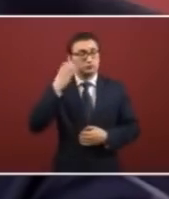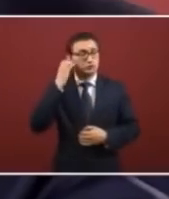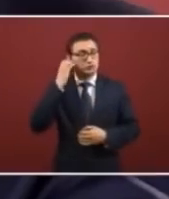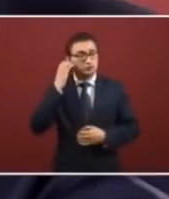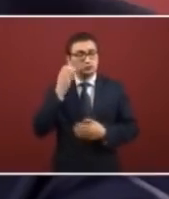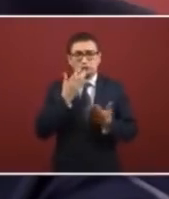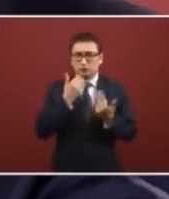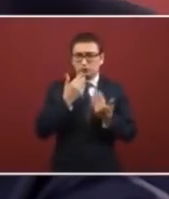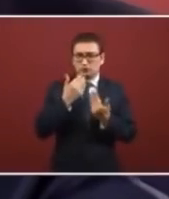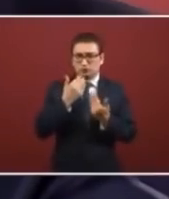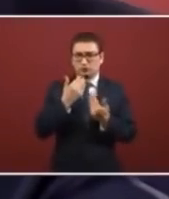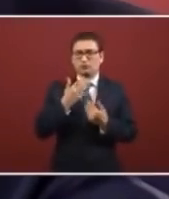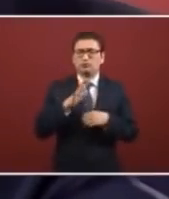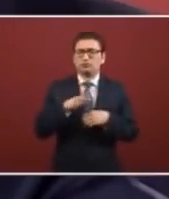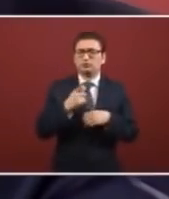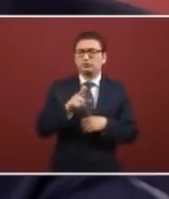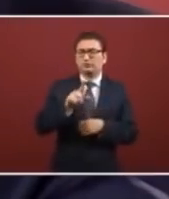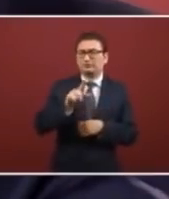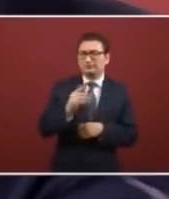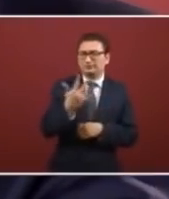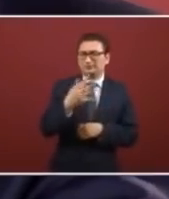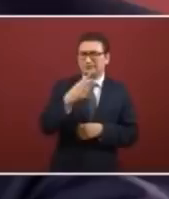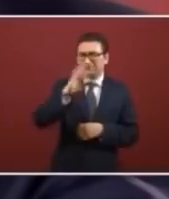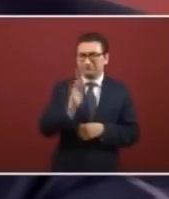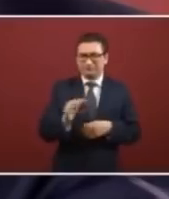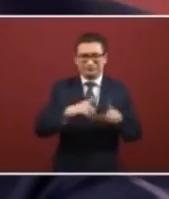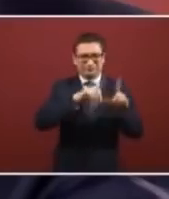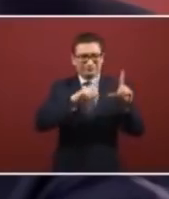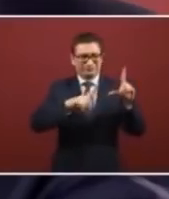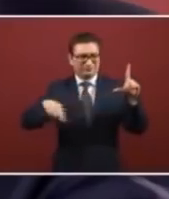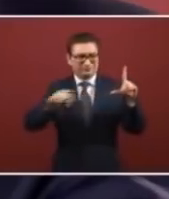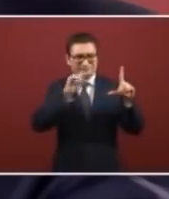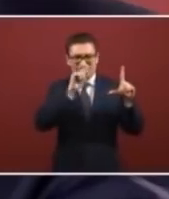repito, en el 75% del territorio nacional.